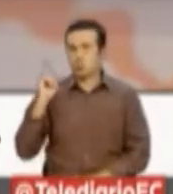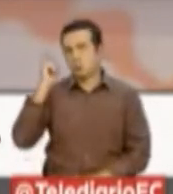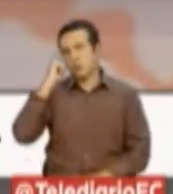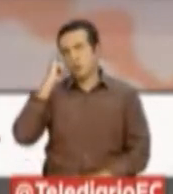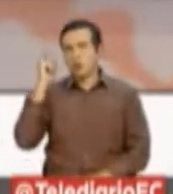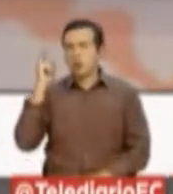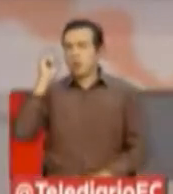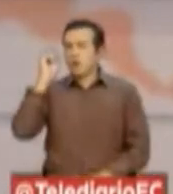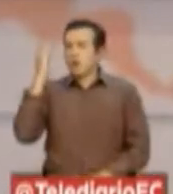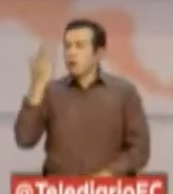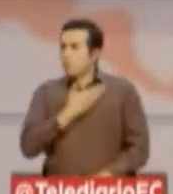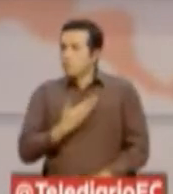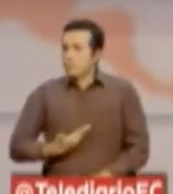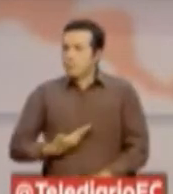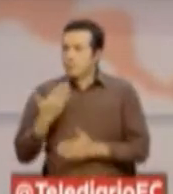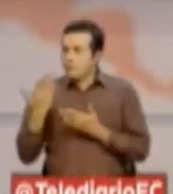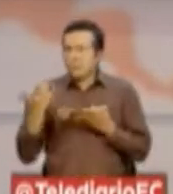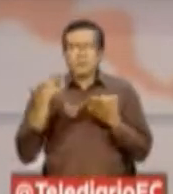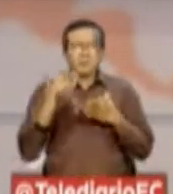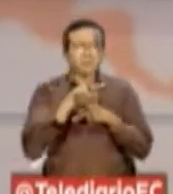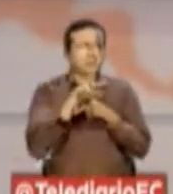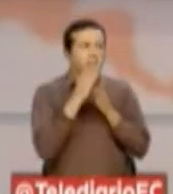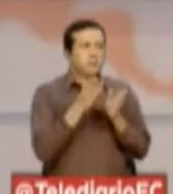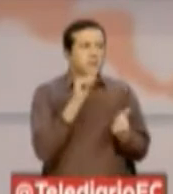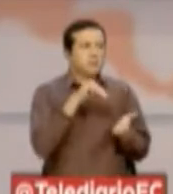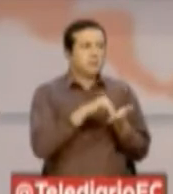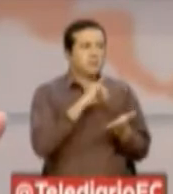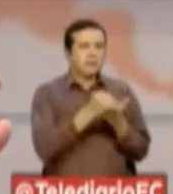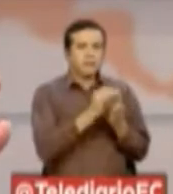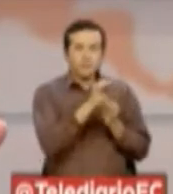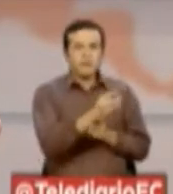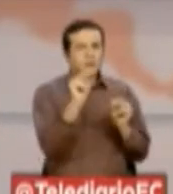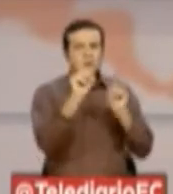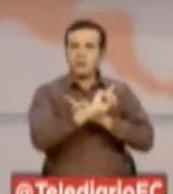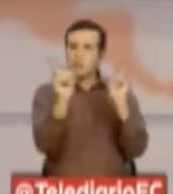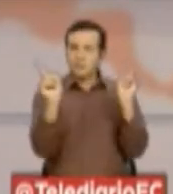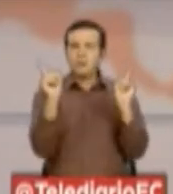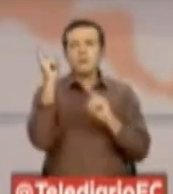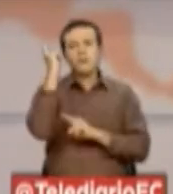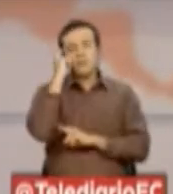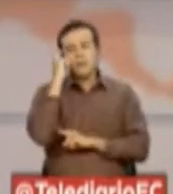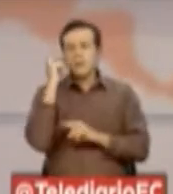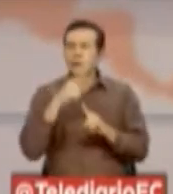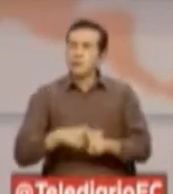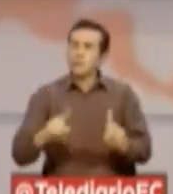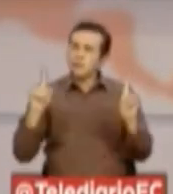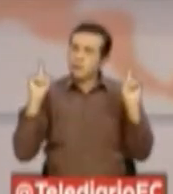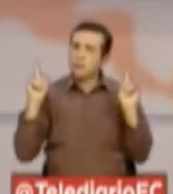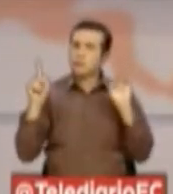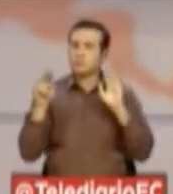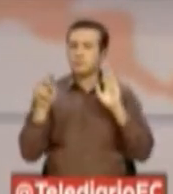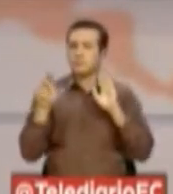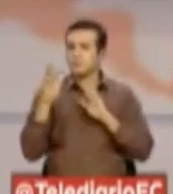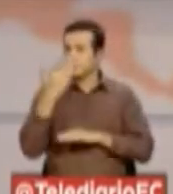presidente de la república que a los cocales y miembros de las juntas parroquiales yo sí creo que debería haber una norma para el presidente que es